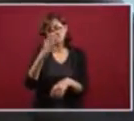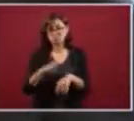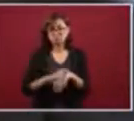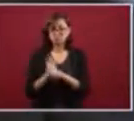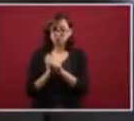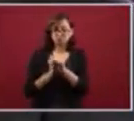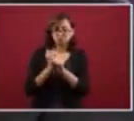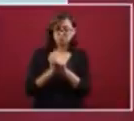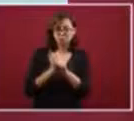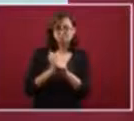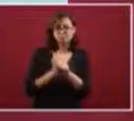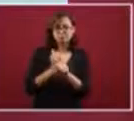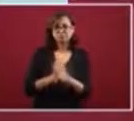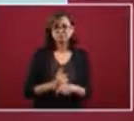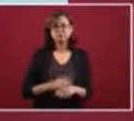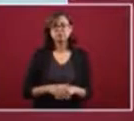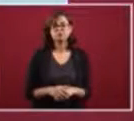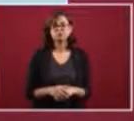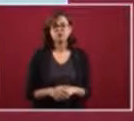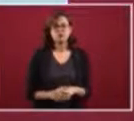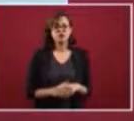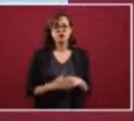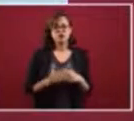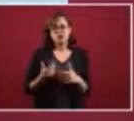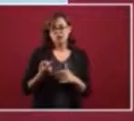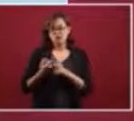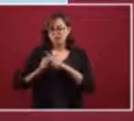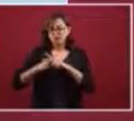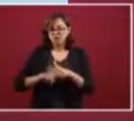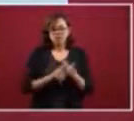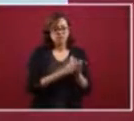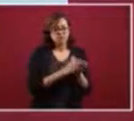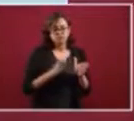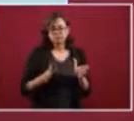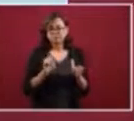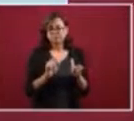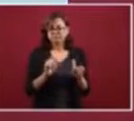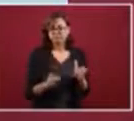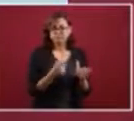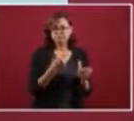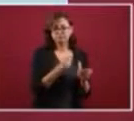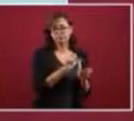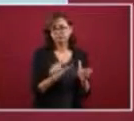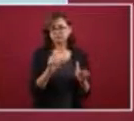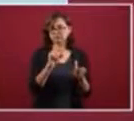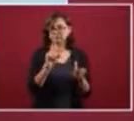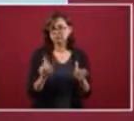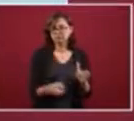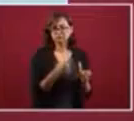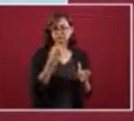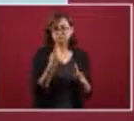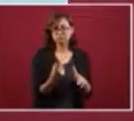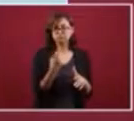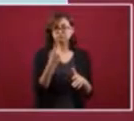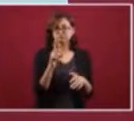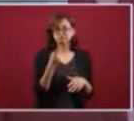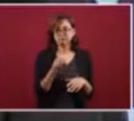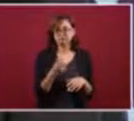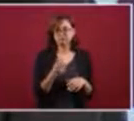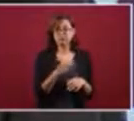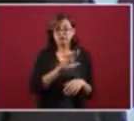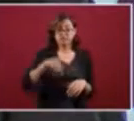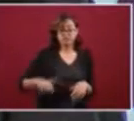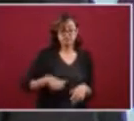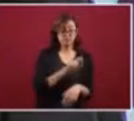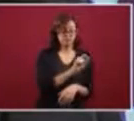cronología de los acontecimientos ha sido la siguiente: del 27 al 31 de diciembre, recuerden que el accidente fue el día 24, hubo una